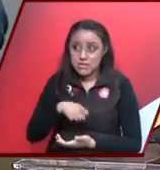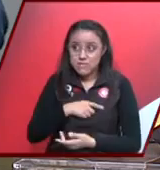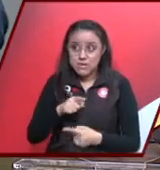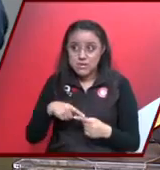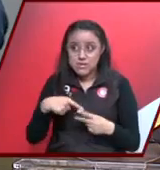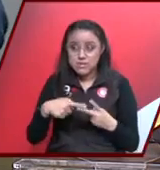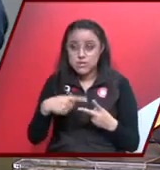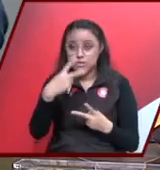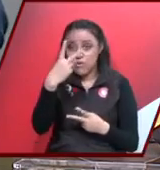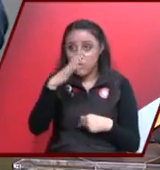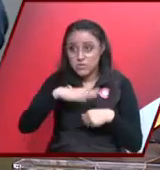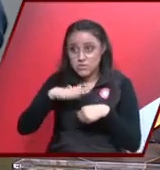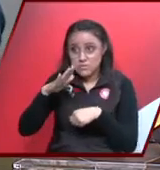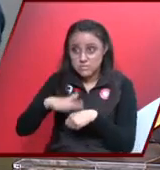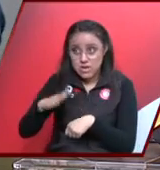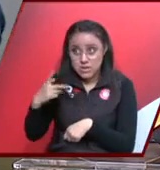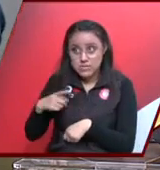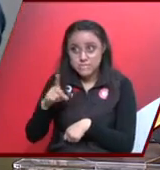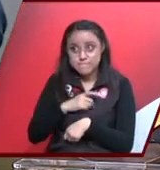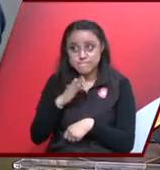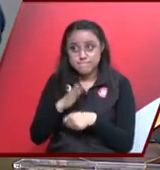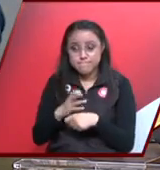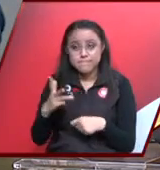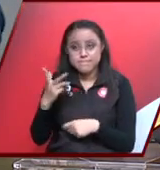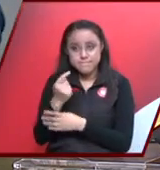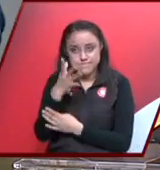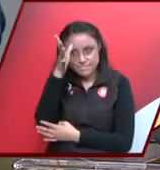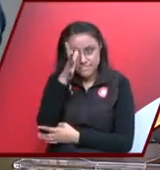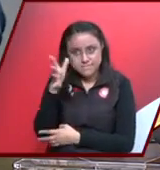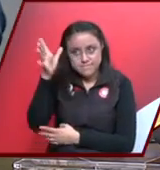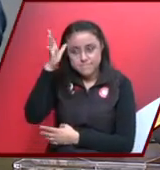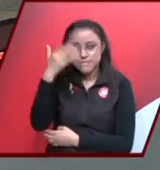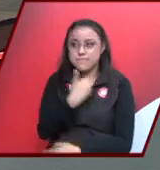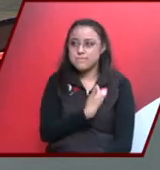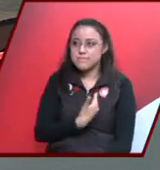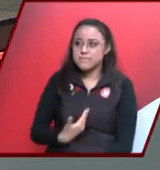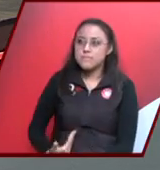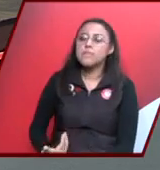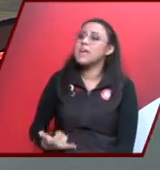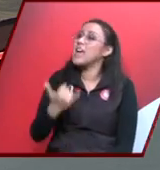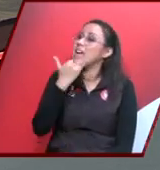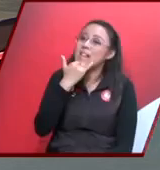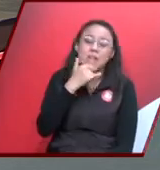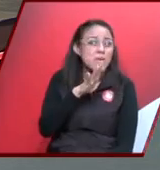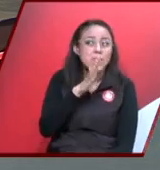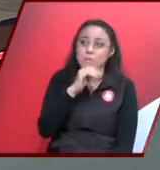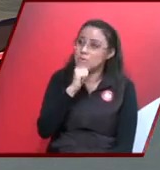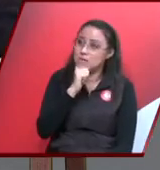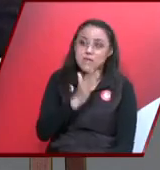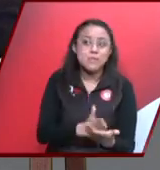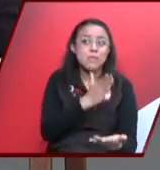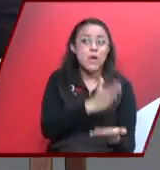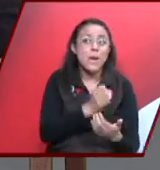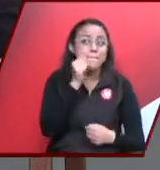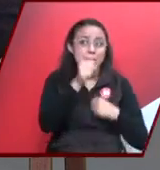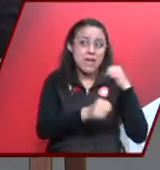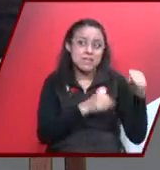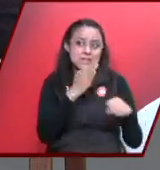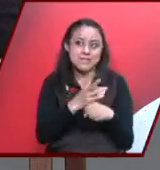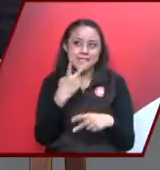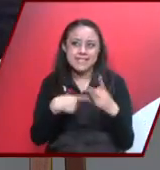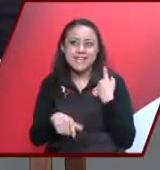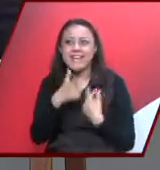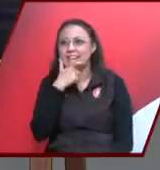todavía pactadas 2 peleas más, y las tendremos justamente por TV Azteca. Señor presidente, ¿podríamos hablar con usted? No, voy a pelear. Voy al box y ahorita